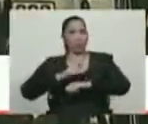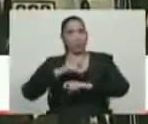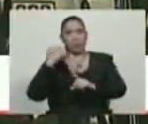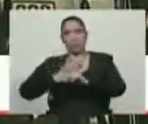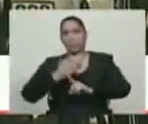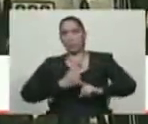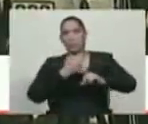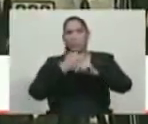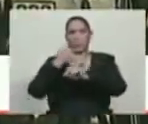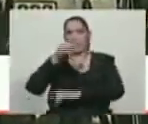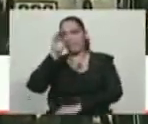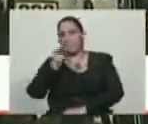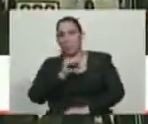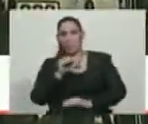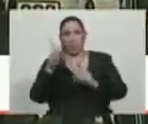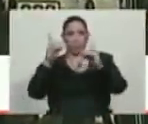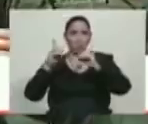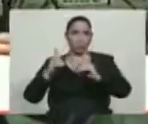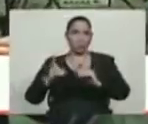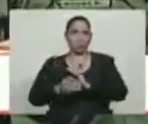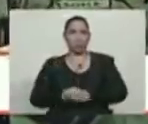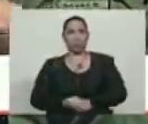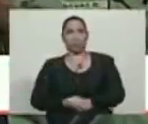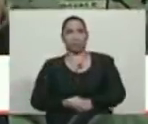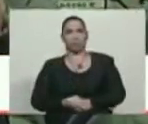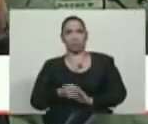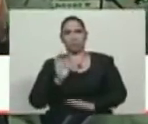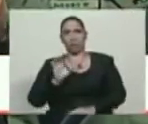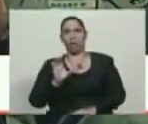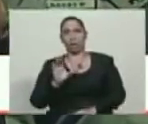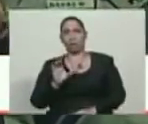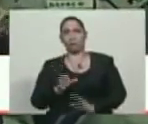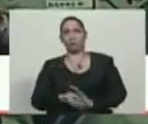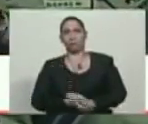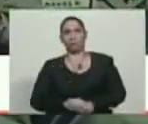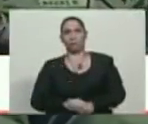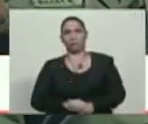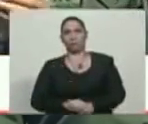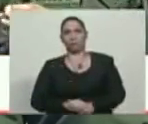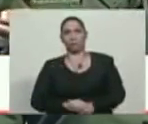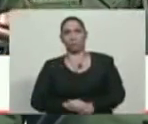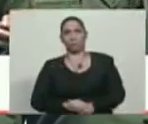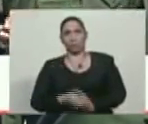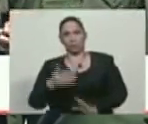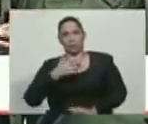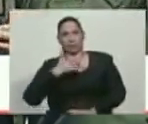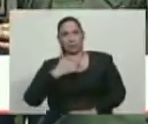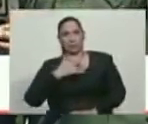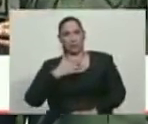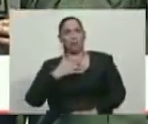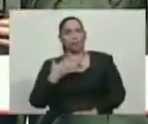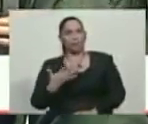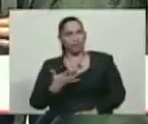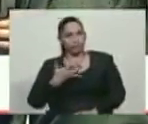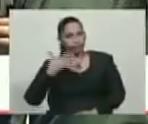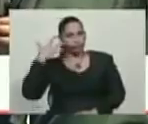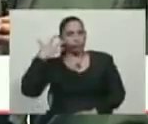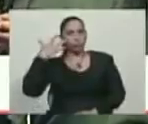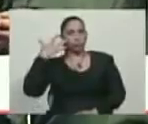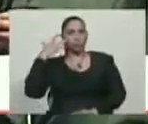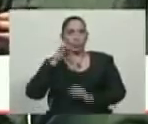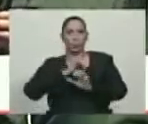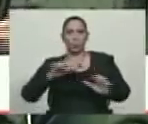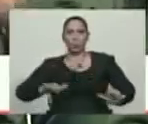de definiciones, en estos tiempos de patria. Así pues que yo me siento profundamente orgulloso de la Guardia Nacional